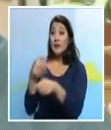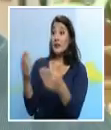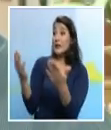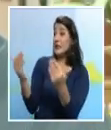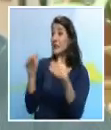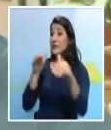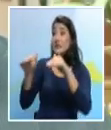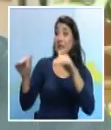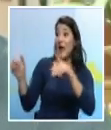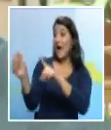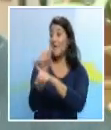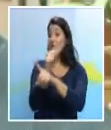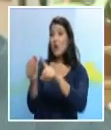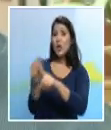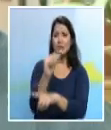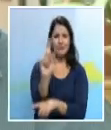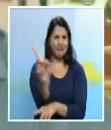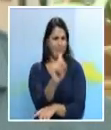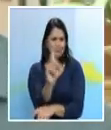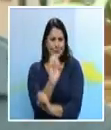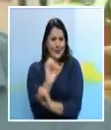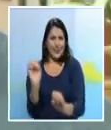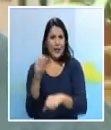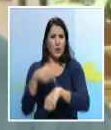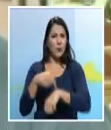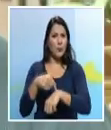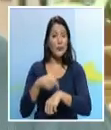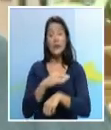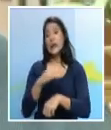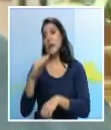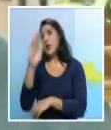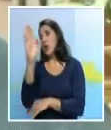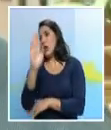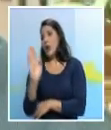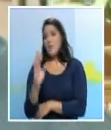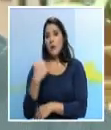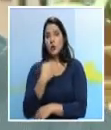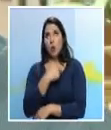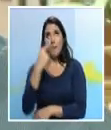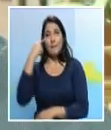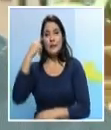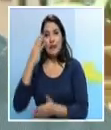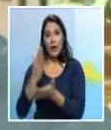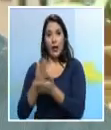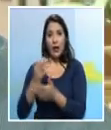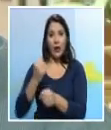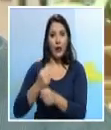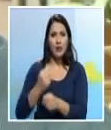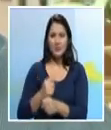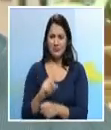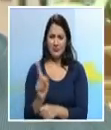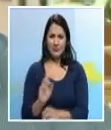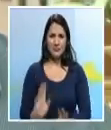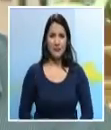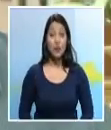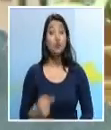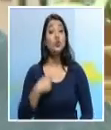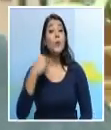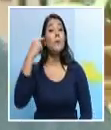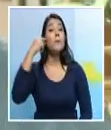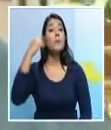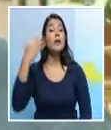en ningún momento hemos incitado a la violencia y muchísimo menos vamos a pensar en un golpe de Estado. Me parece que es,